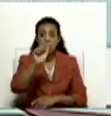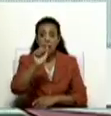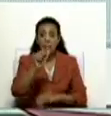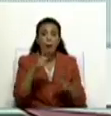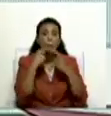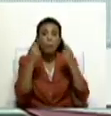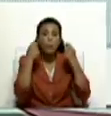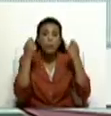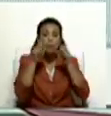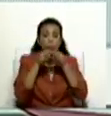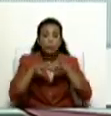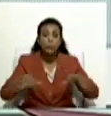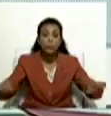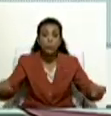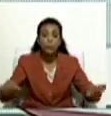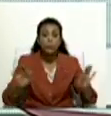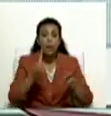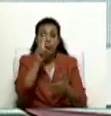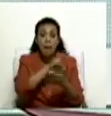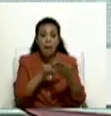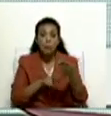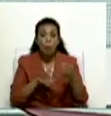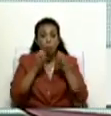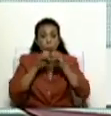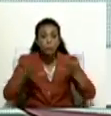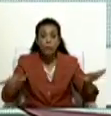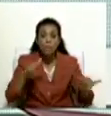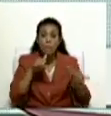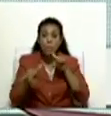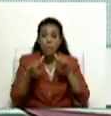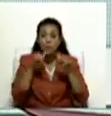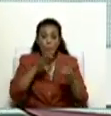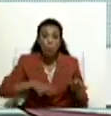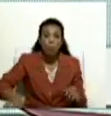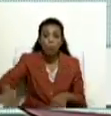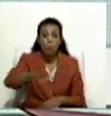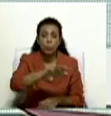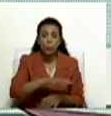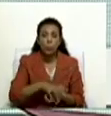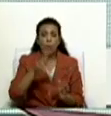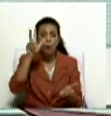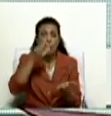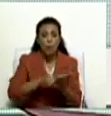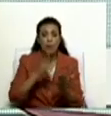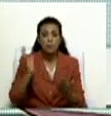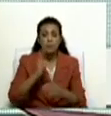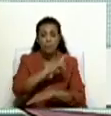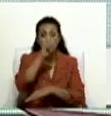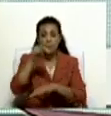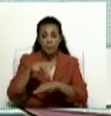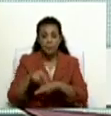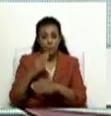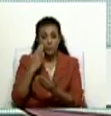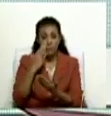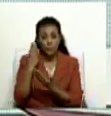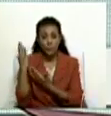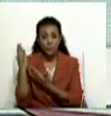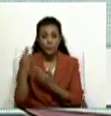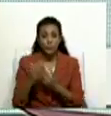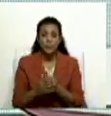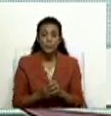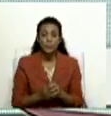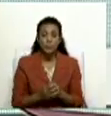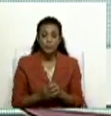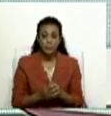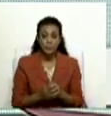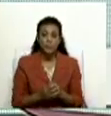publicación y dársele masiva difusión a este acuerdo aprobado por la Asamblea Nacional de la República bolivariana de